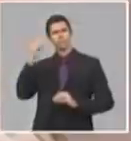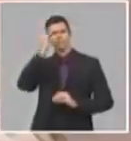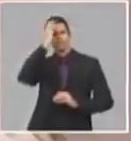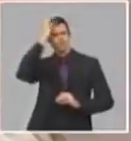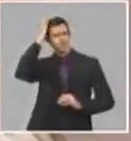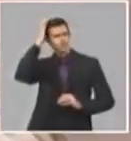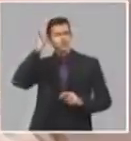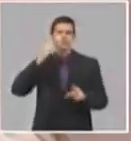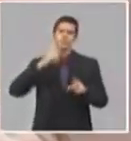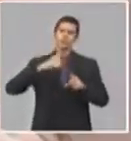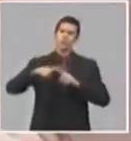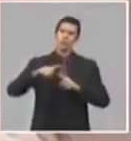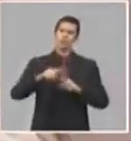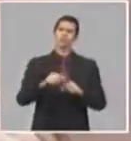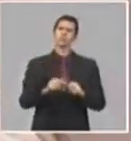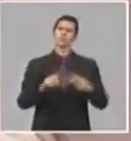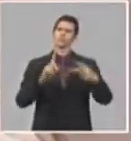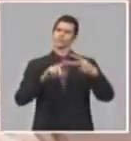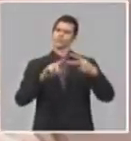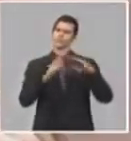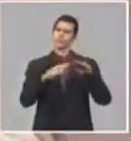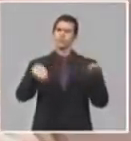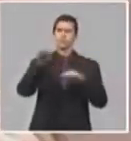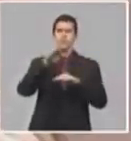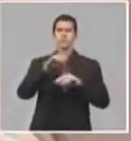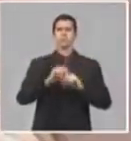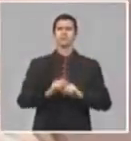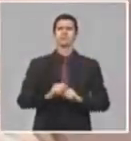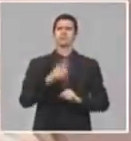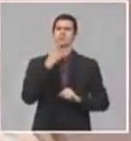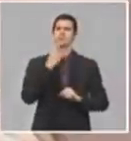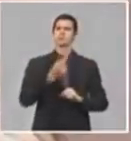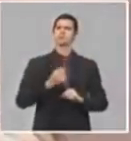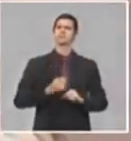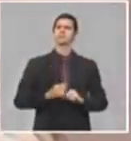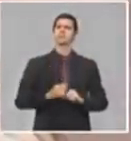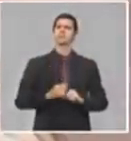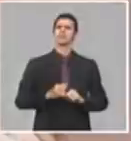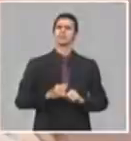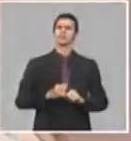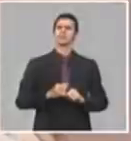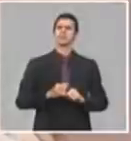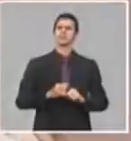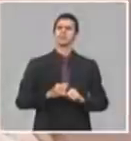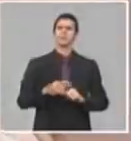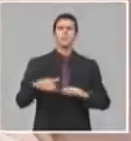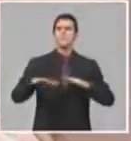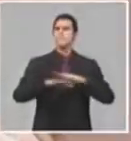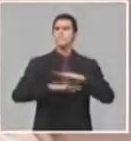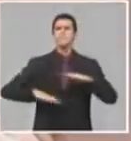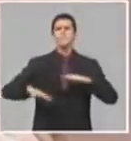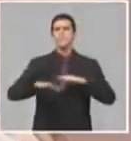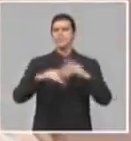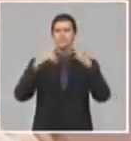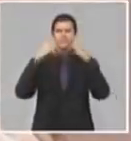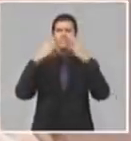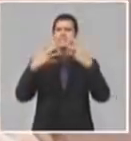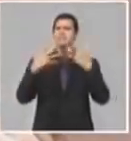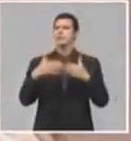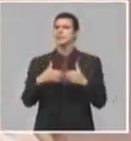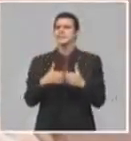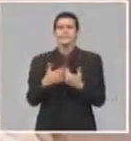el viceprimer ministro Alejandro se referían a uno de los pilares que necesitamos